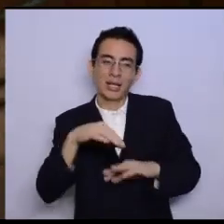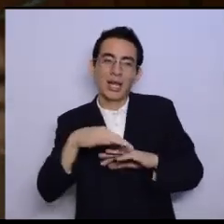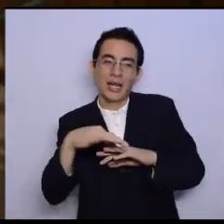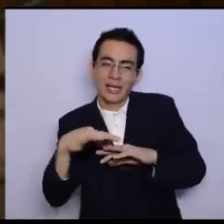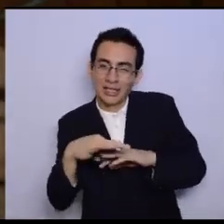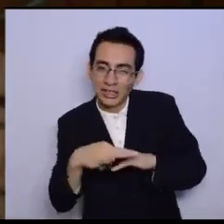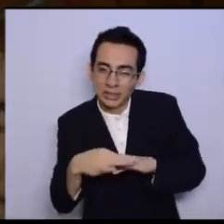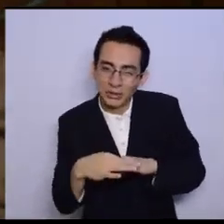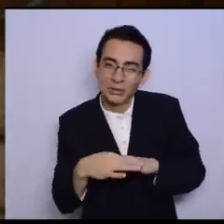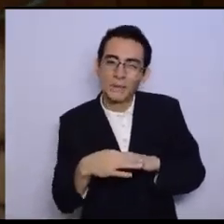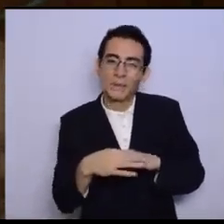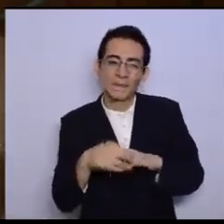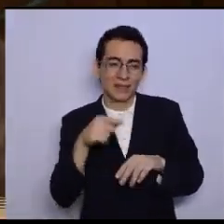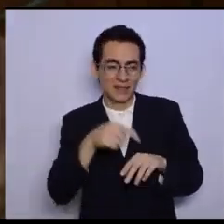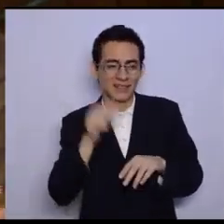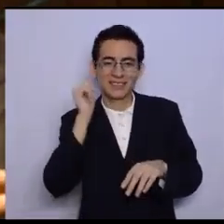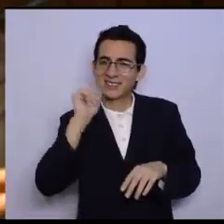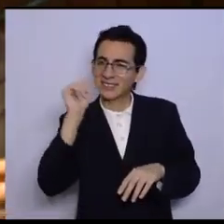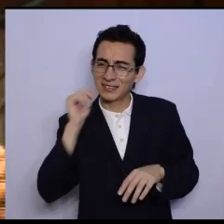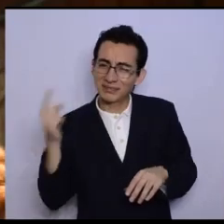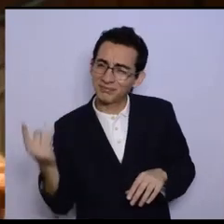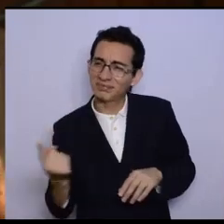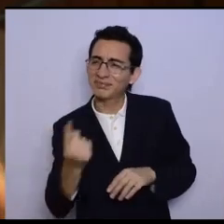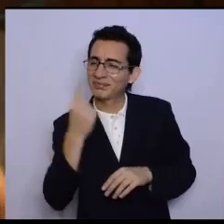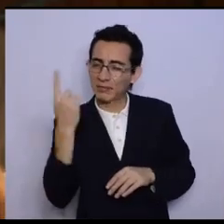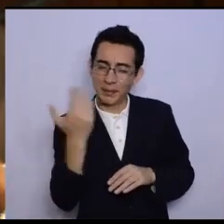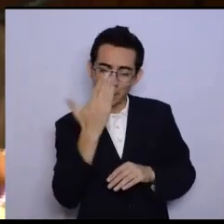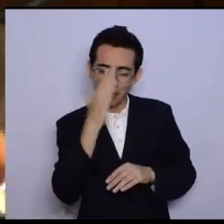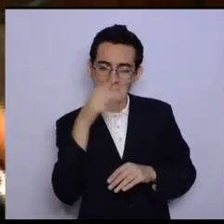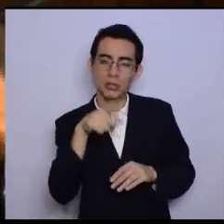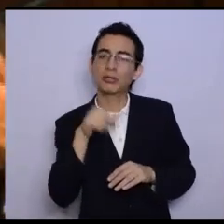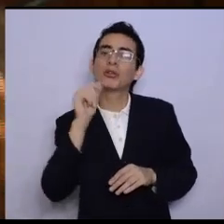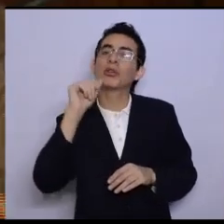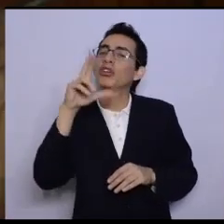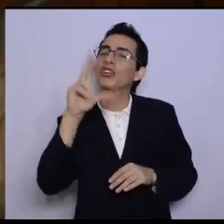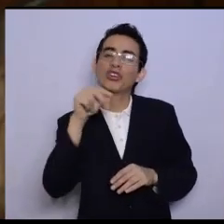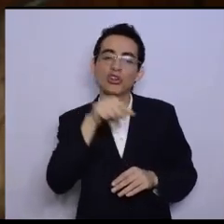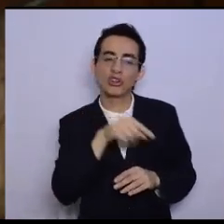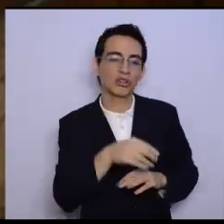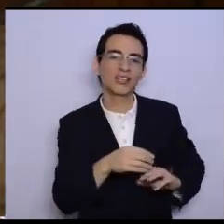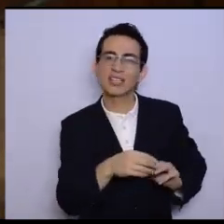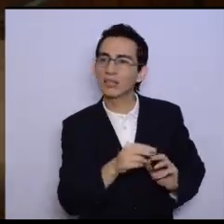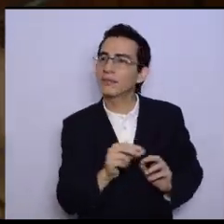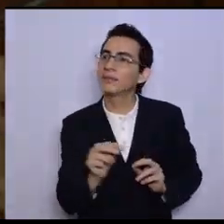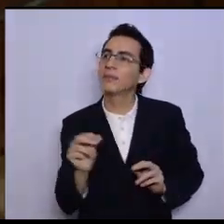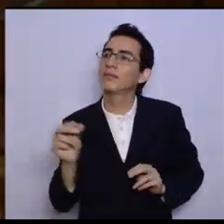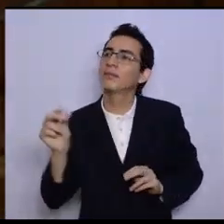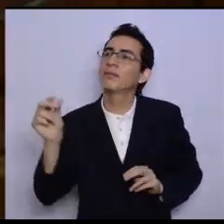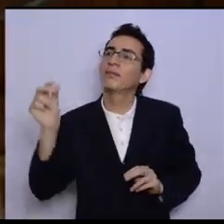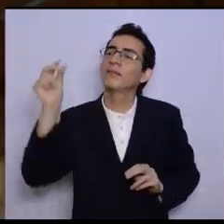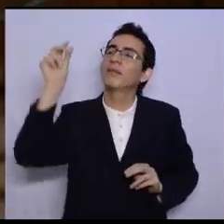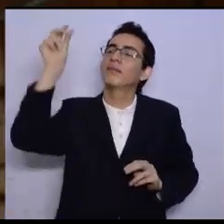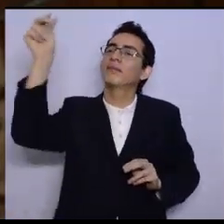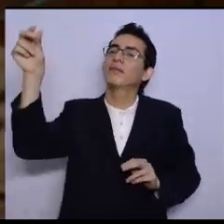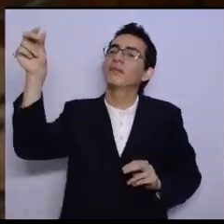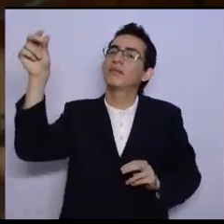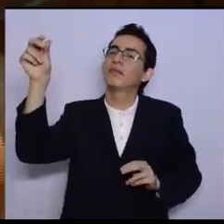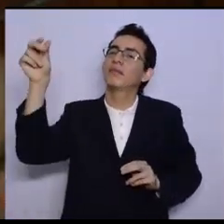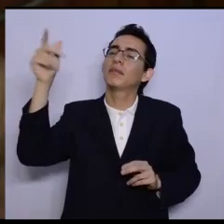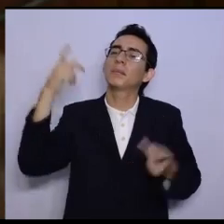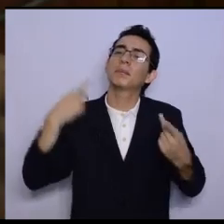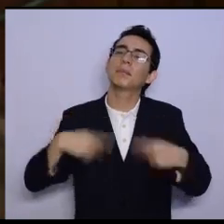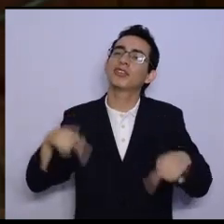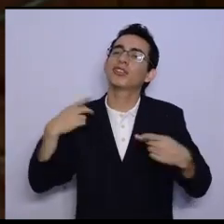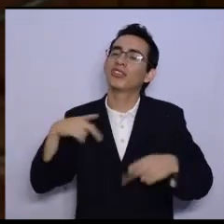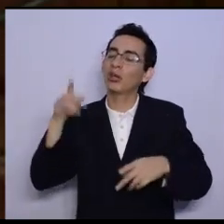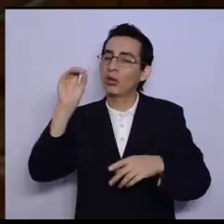anillos mantengan el brillo, dice, no lo exponga a